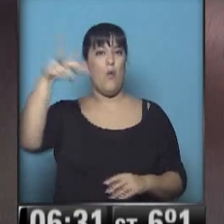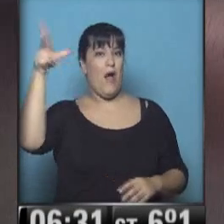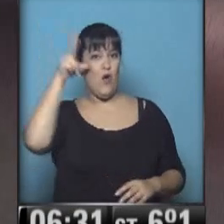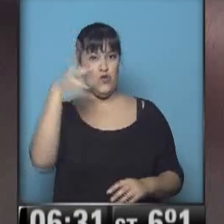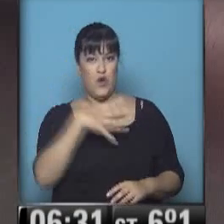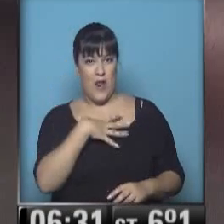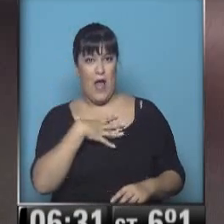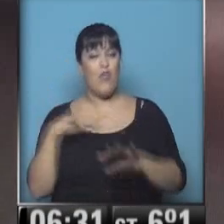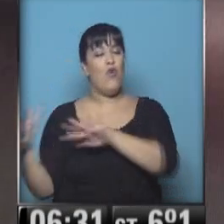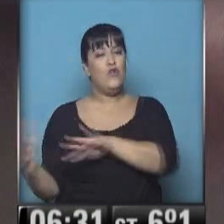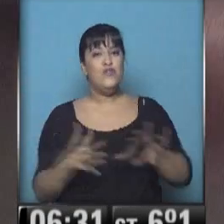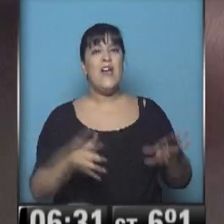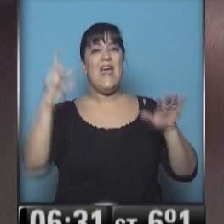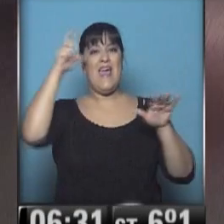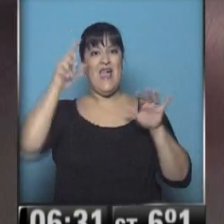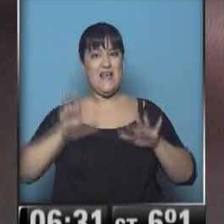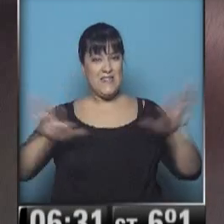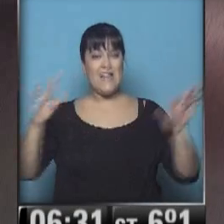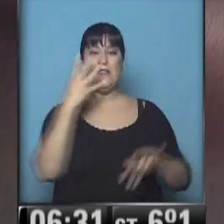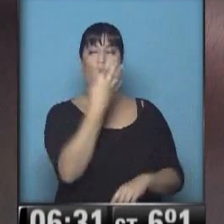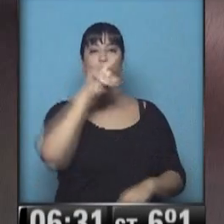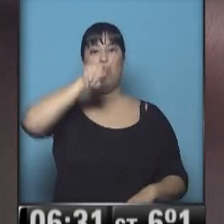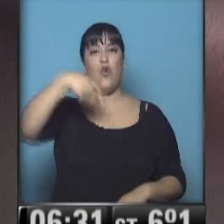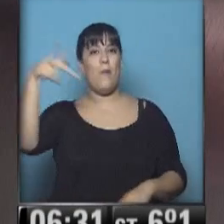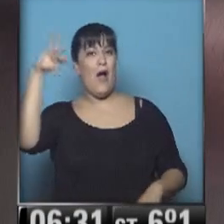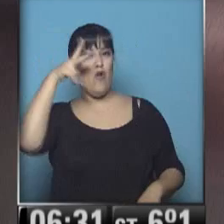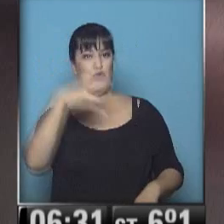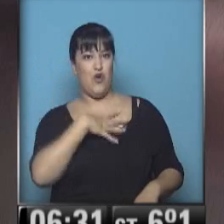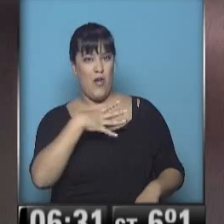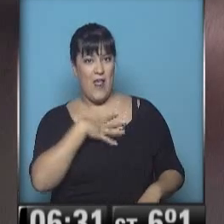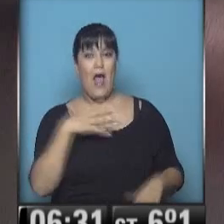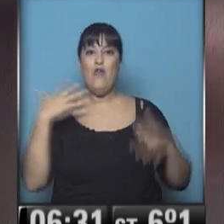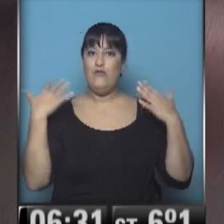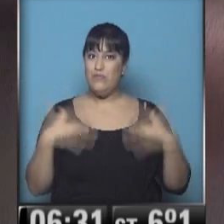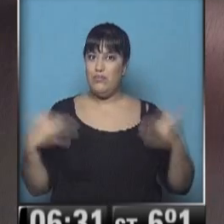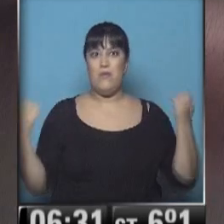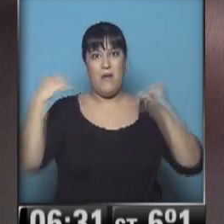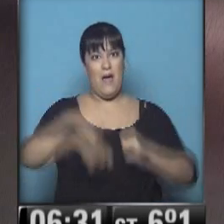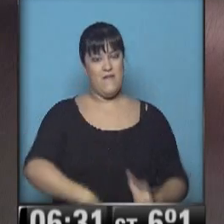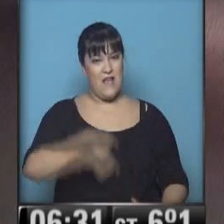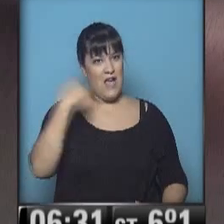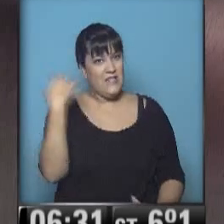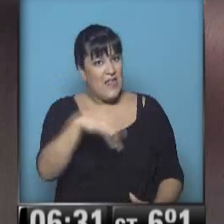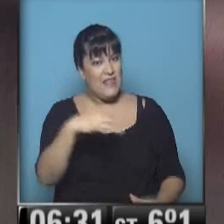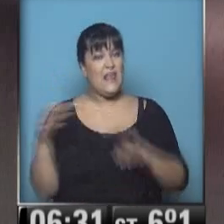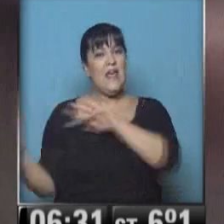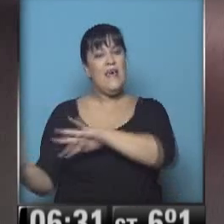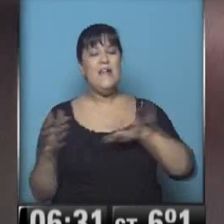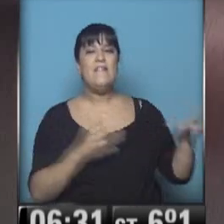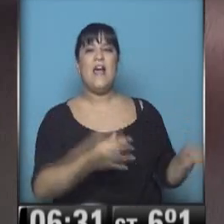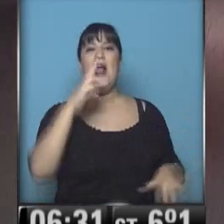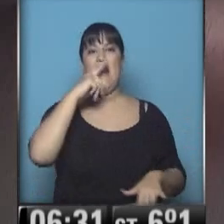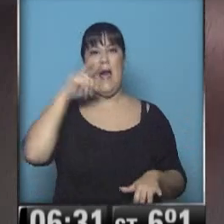9.8, Ezeiza 4.8, ¡ay, los de Ezeiza, abrigarse! La ciudad de La